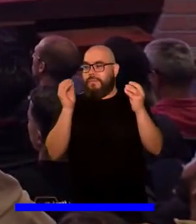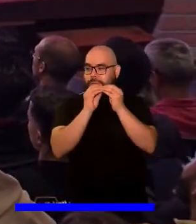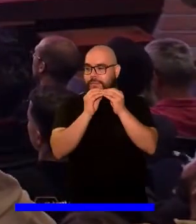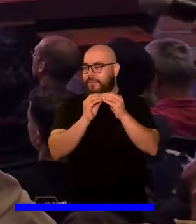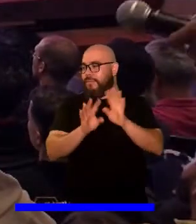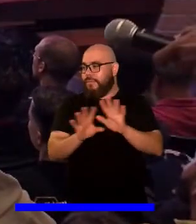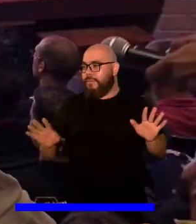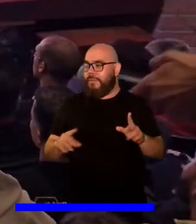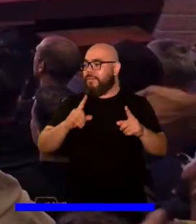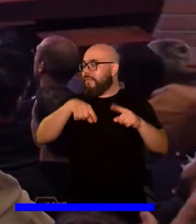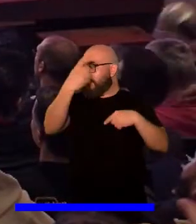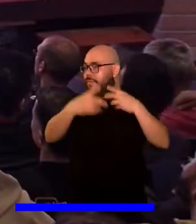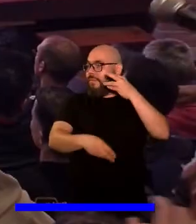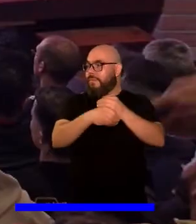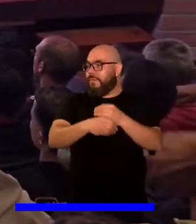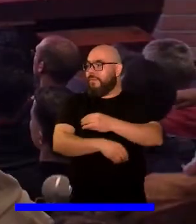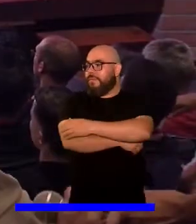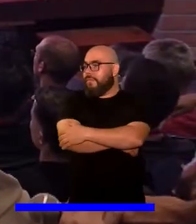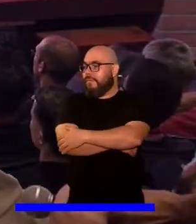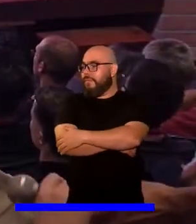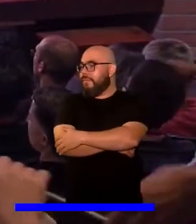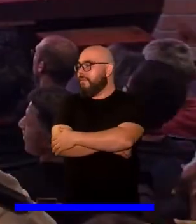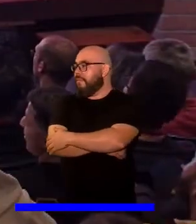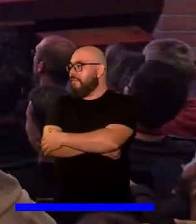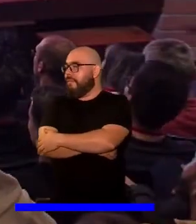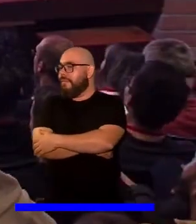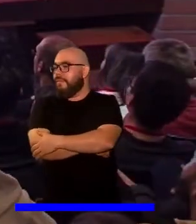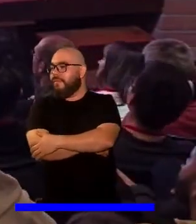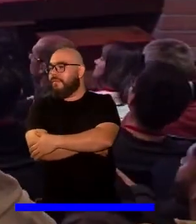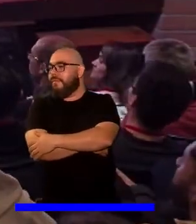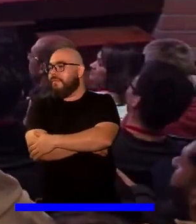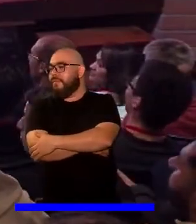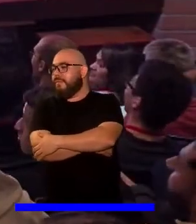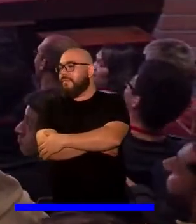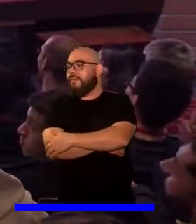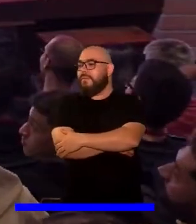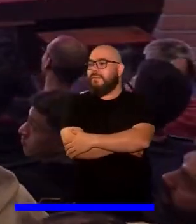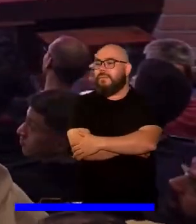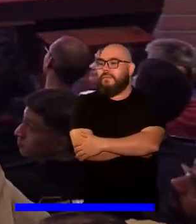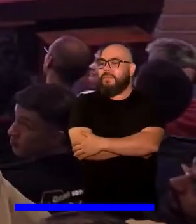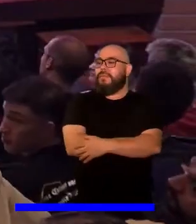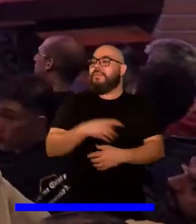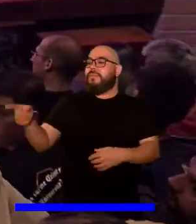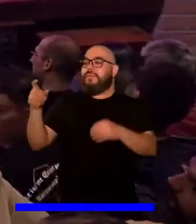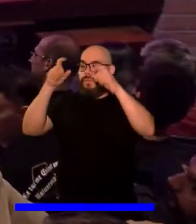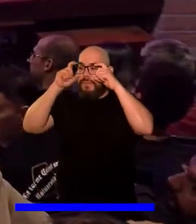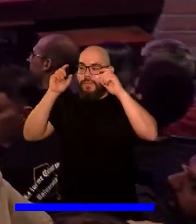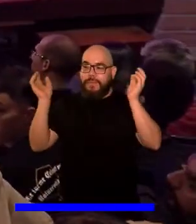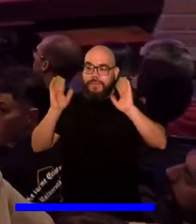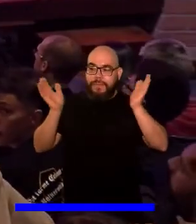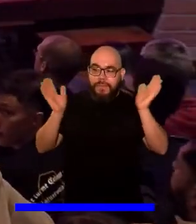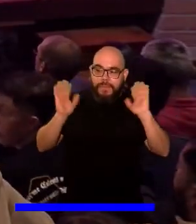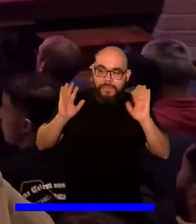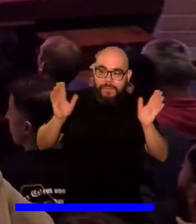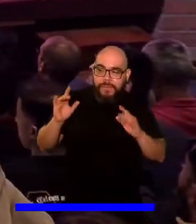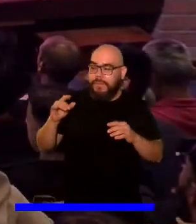Listo. Entonces no se lo damos. A ver, ¿quién había levantado la mano después? El señor de las gafas. No, allá arriba